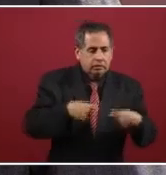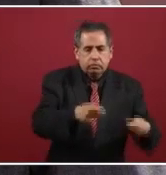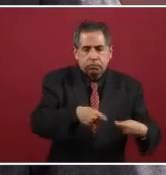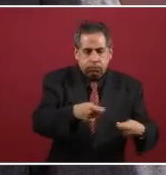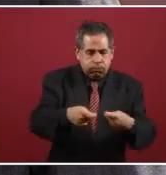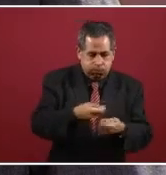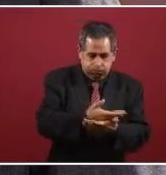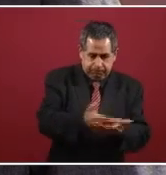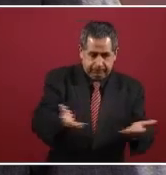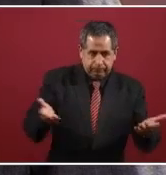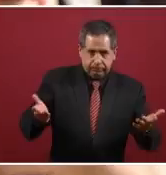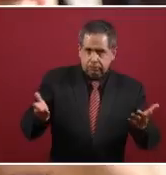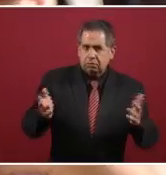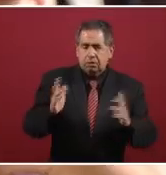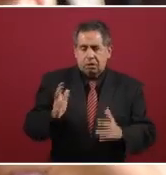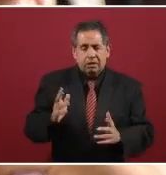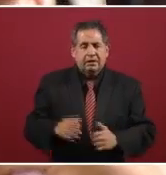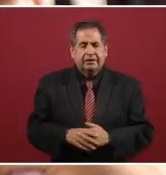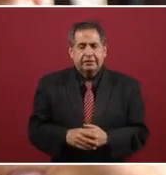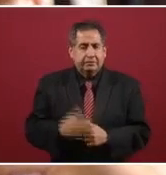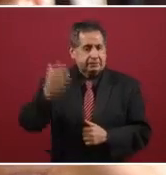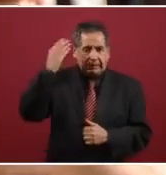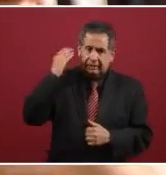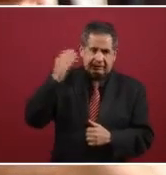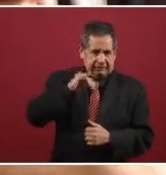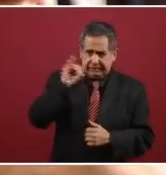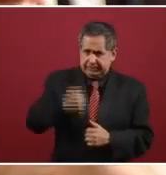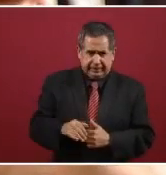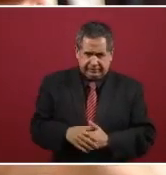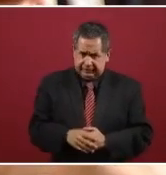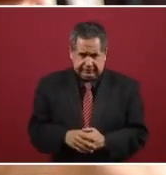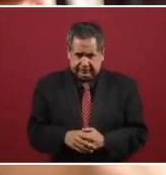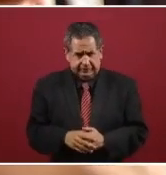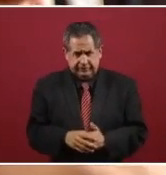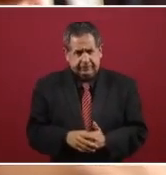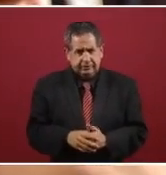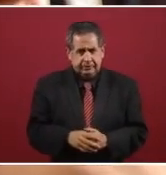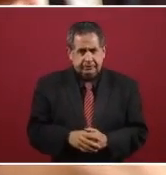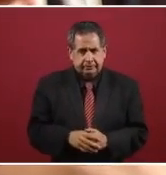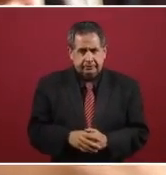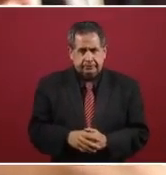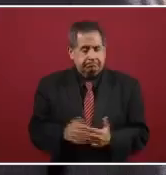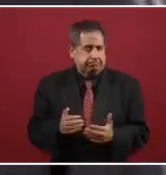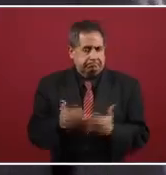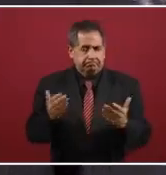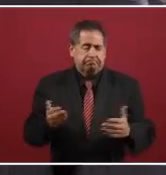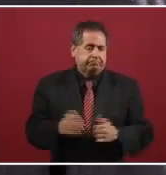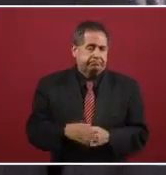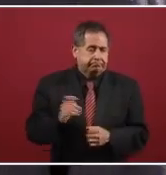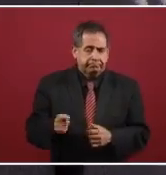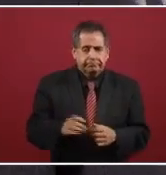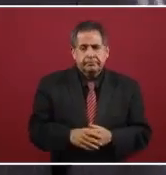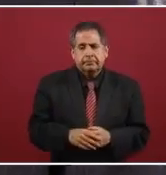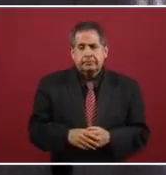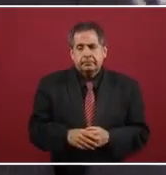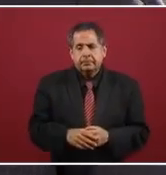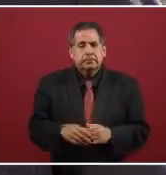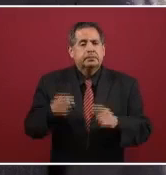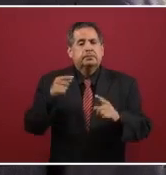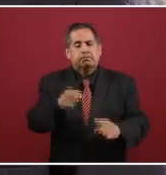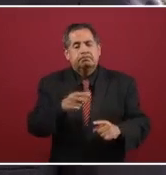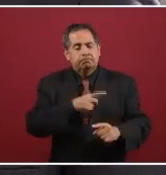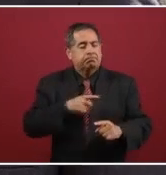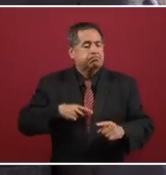Como nunca. Entonces, esto tiene que